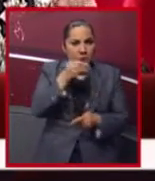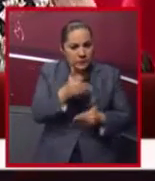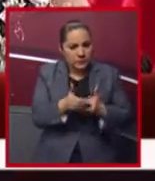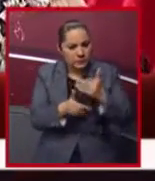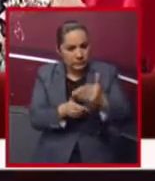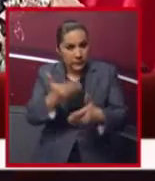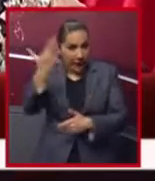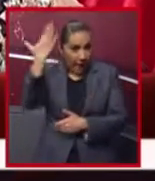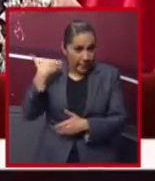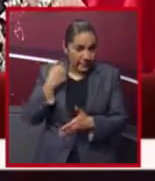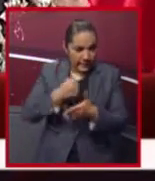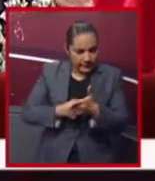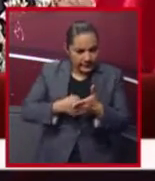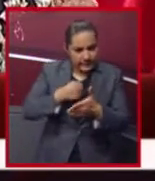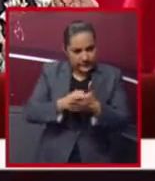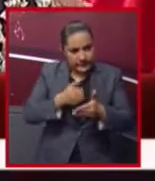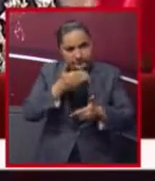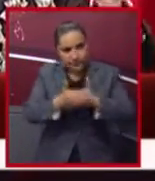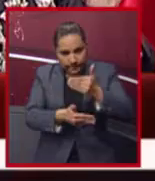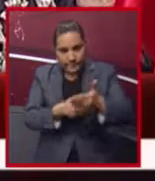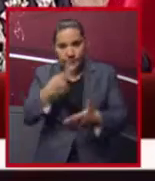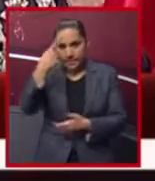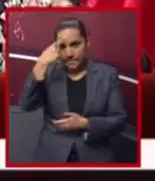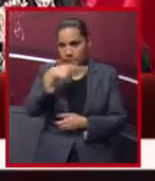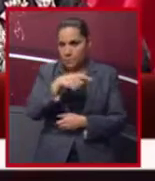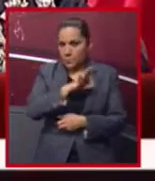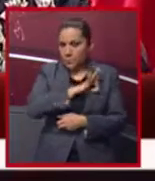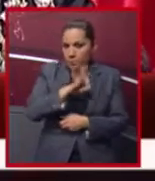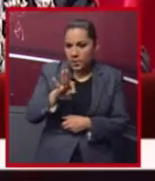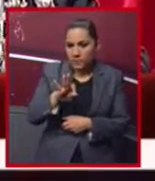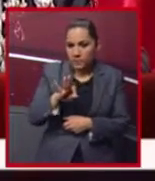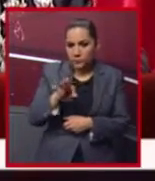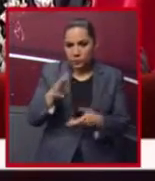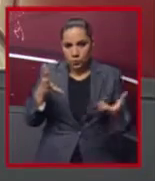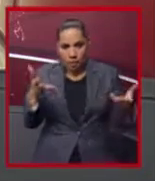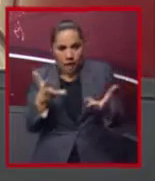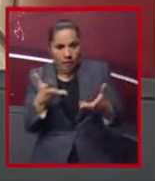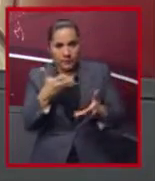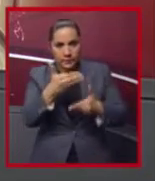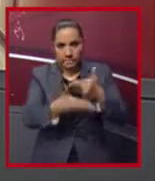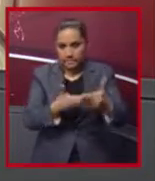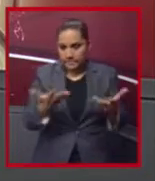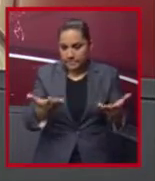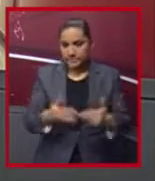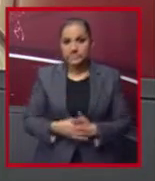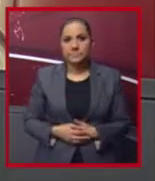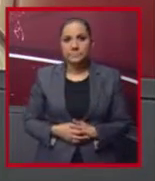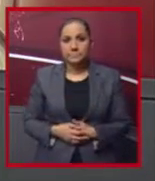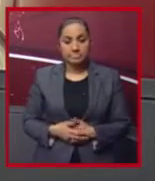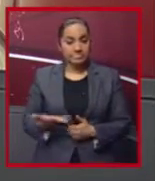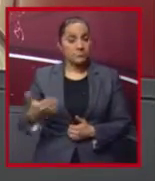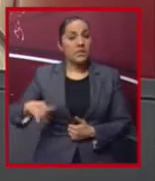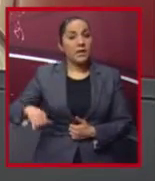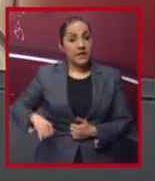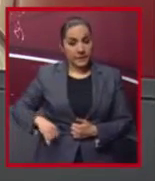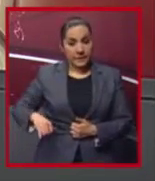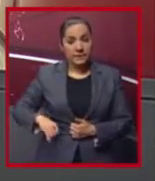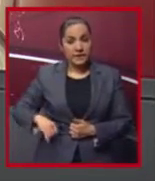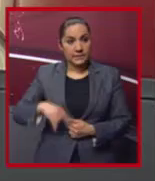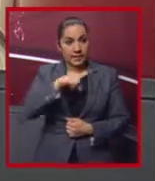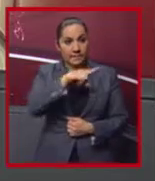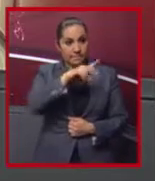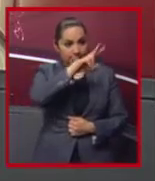instrumentos que están a su disposición. Bueno, sin duda interesante este ejercicio